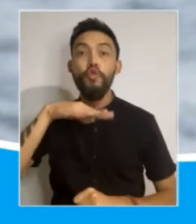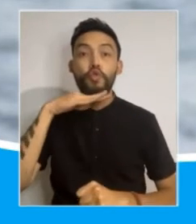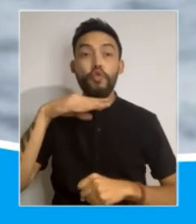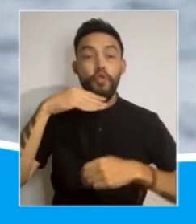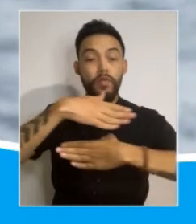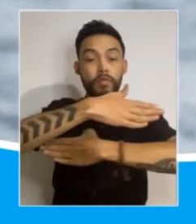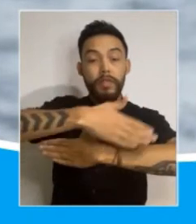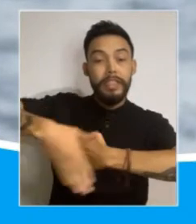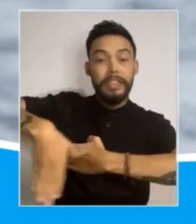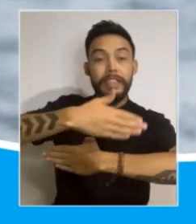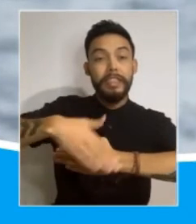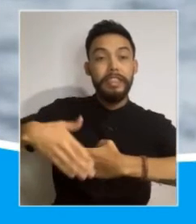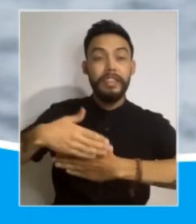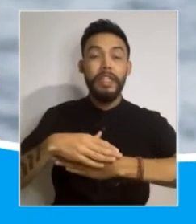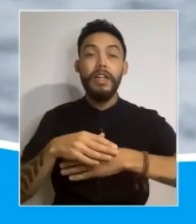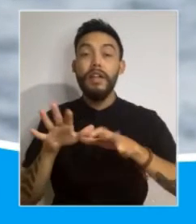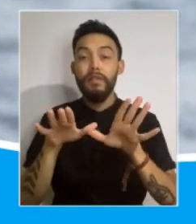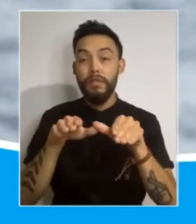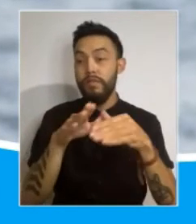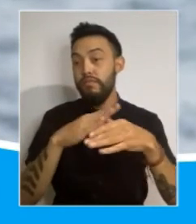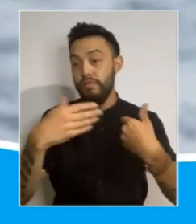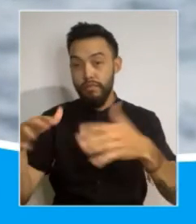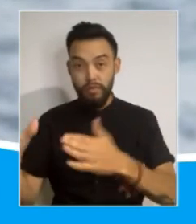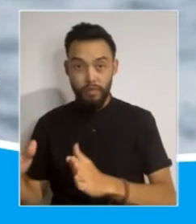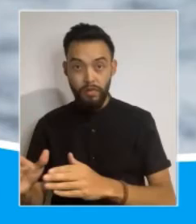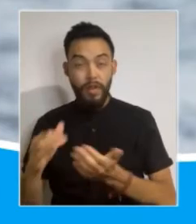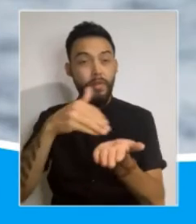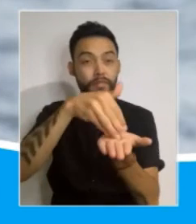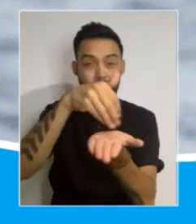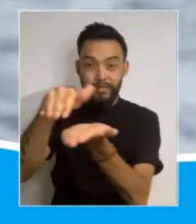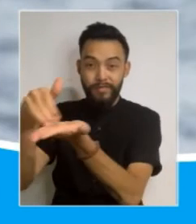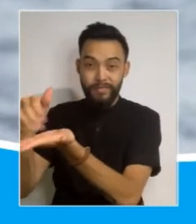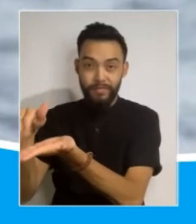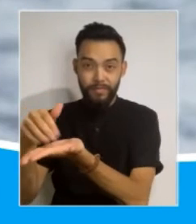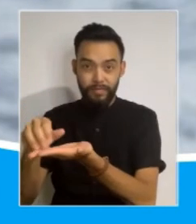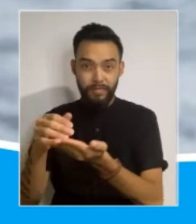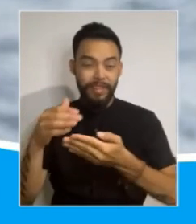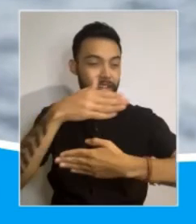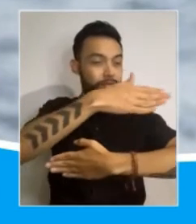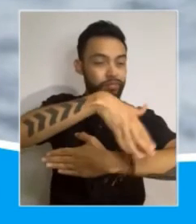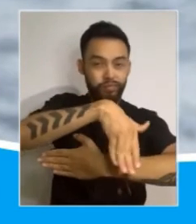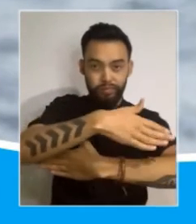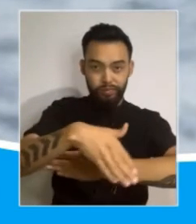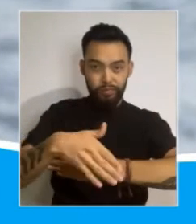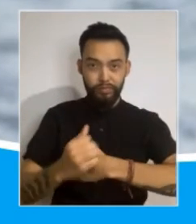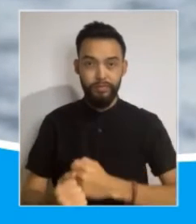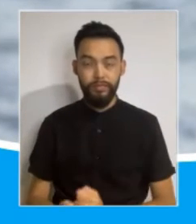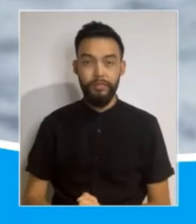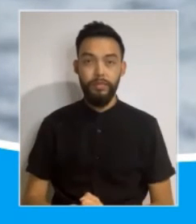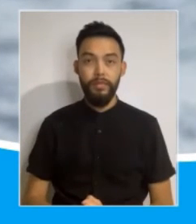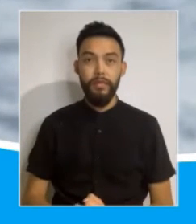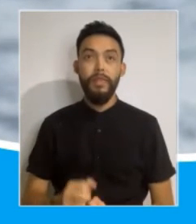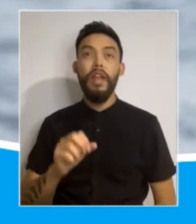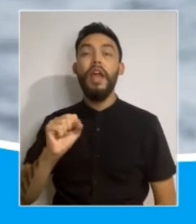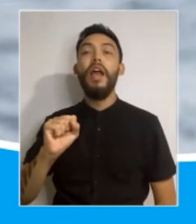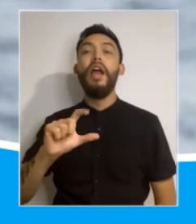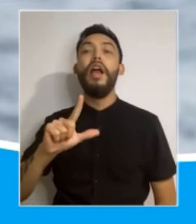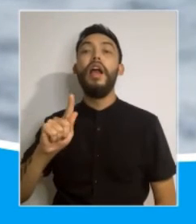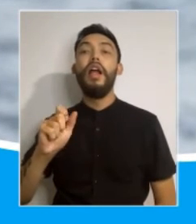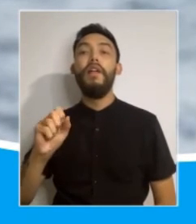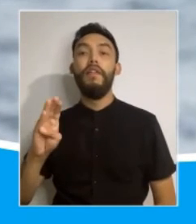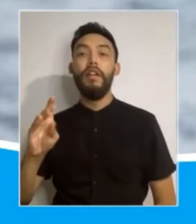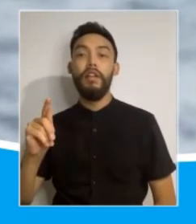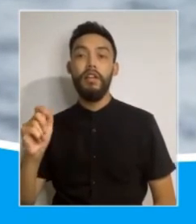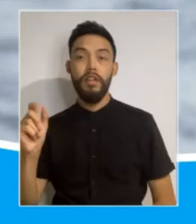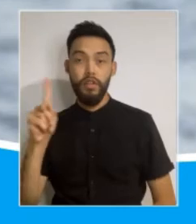líneas espantapájaros, eliminación de desechos por la banda opuesta al calado. Los albatros son aves